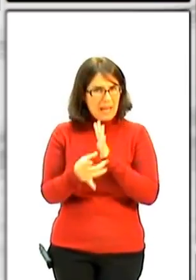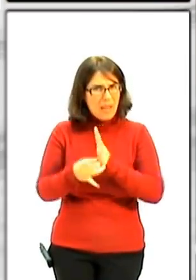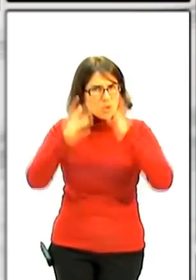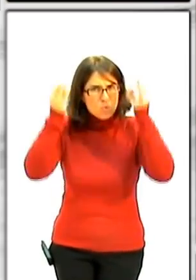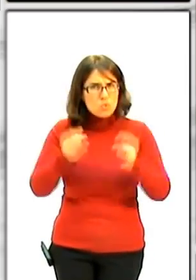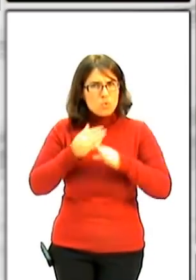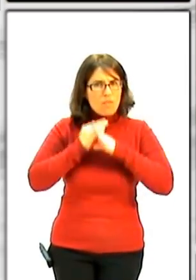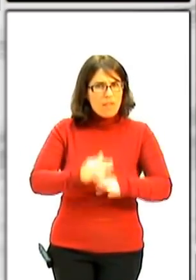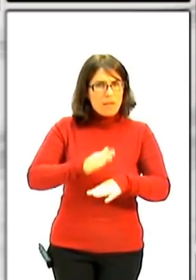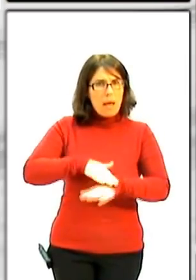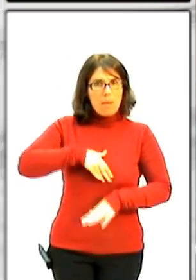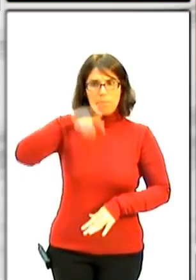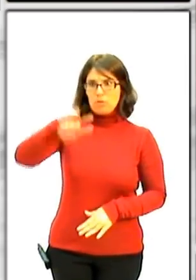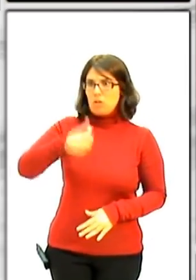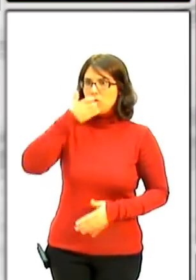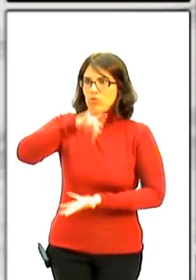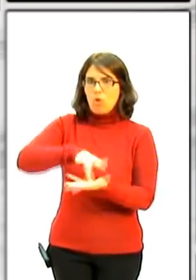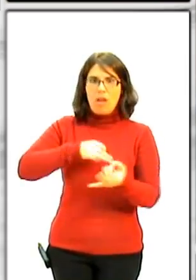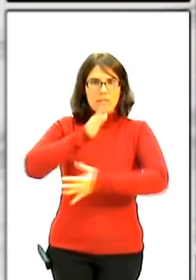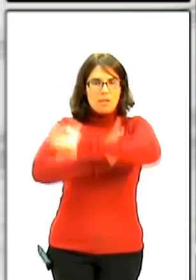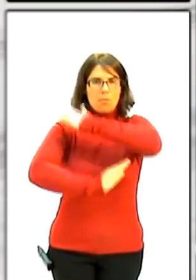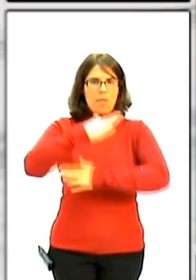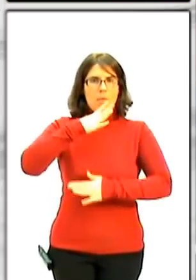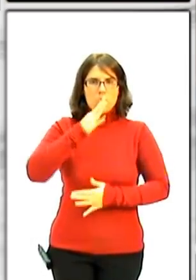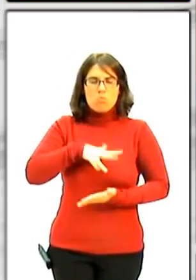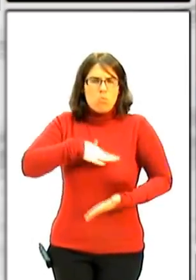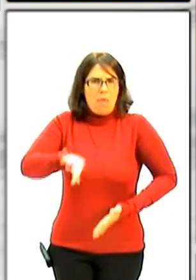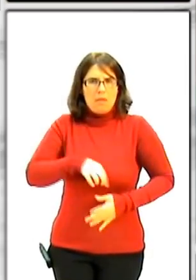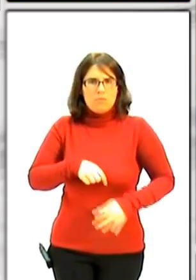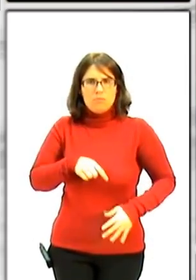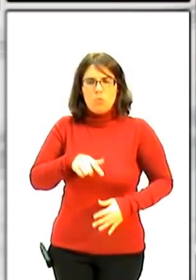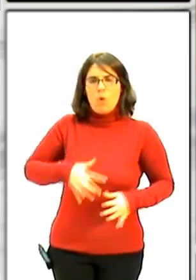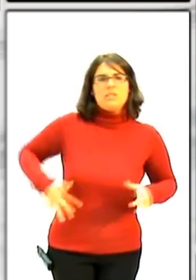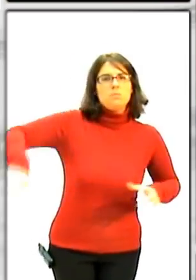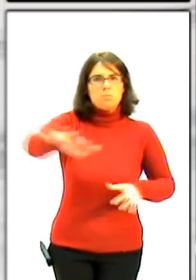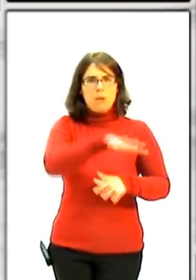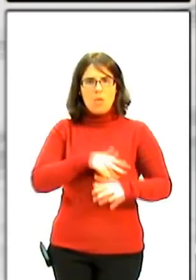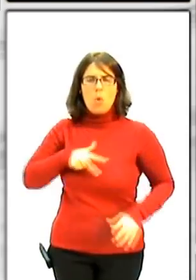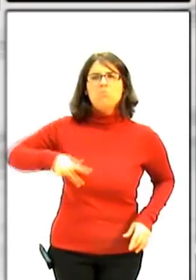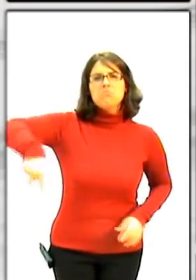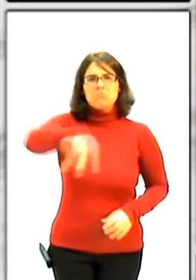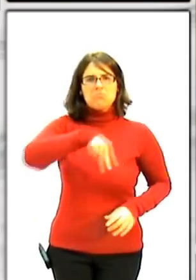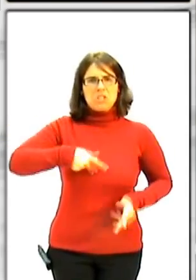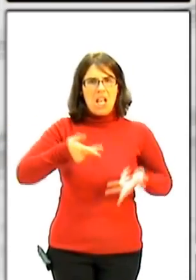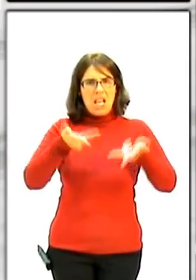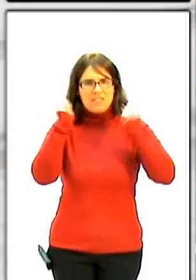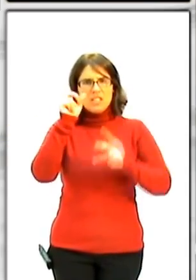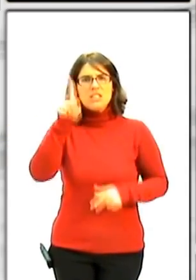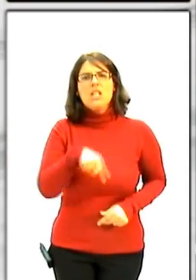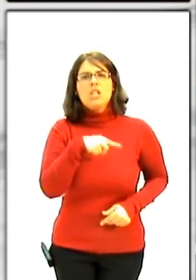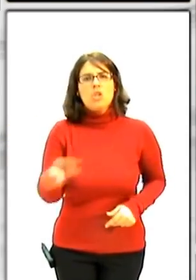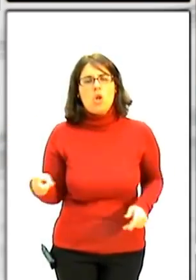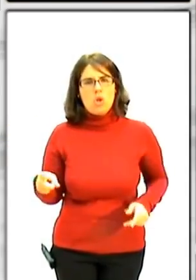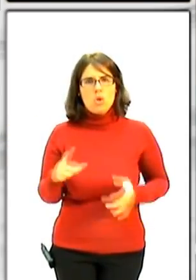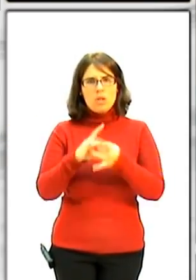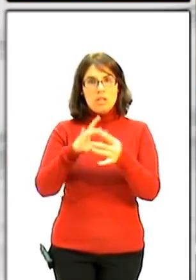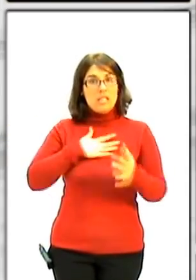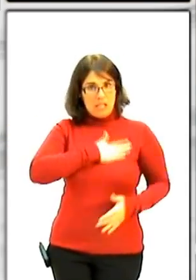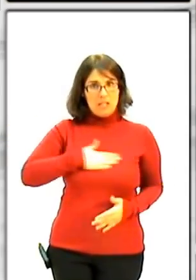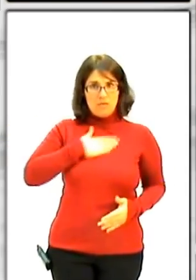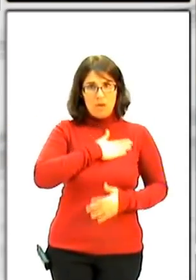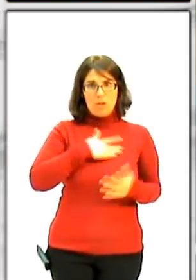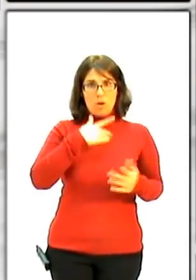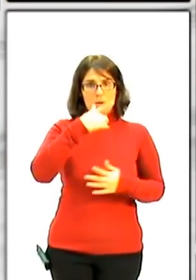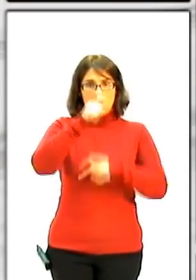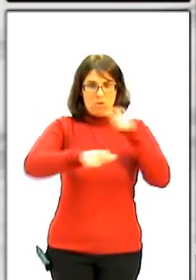para garantizar que una persona con discapacidad pueda moverse en espacios? Tiene además, satisface las necesidades de los usuarios